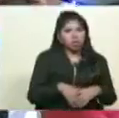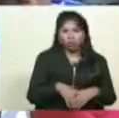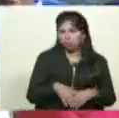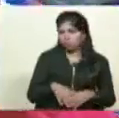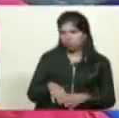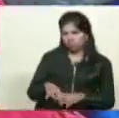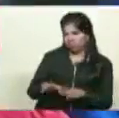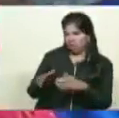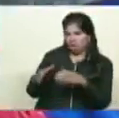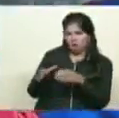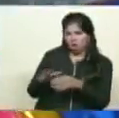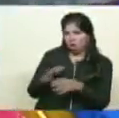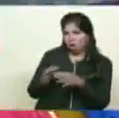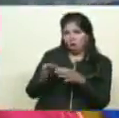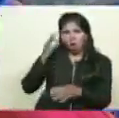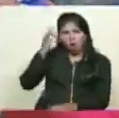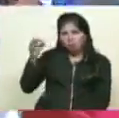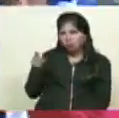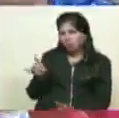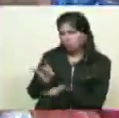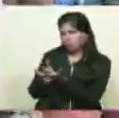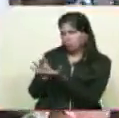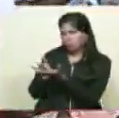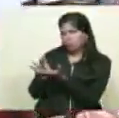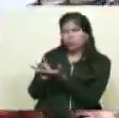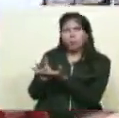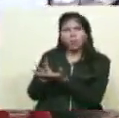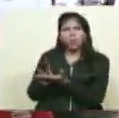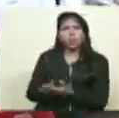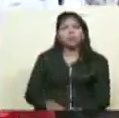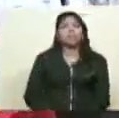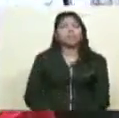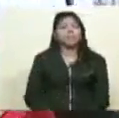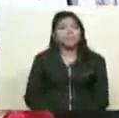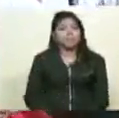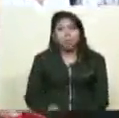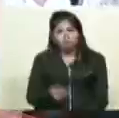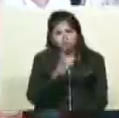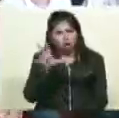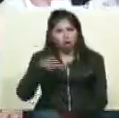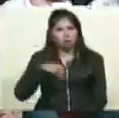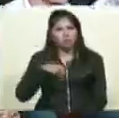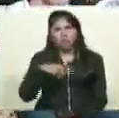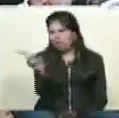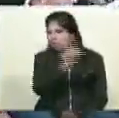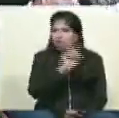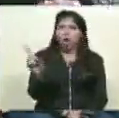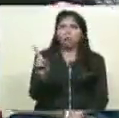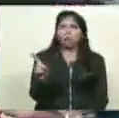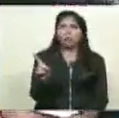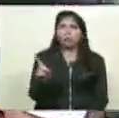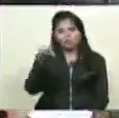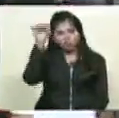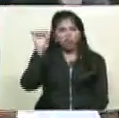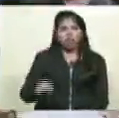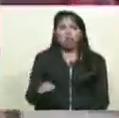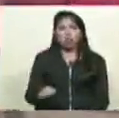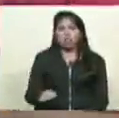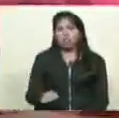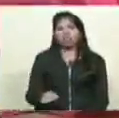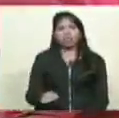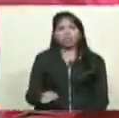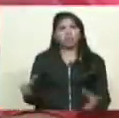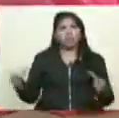lo votan, donde lo despiden, presidente. Y no lo podemos aceptar. La clase obrera cimarrona no puede aceptar